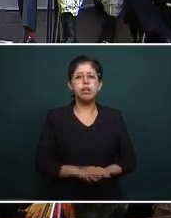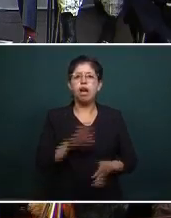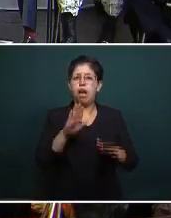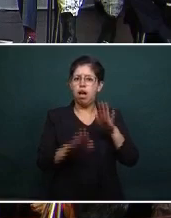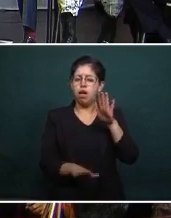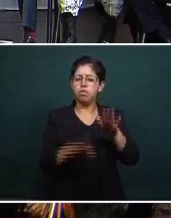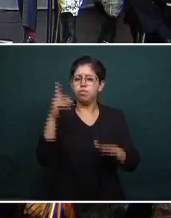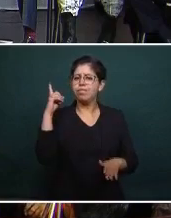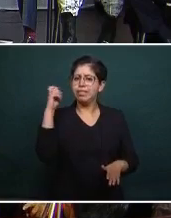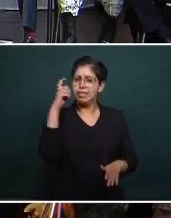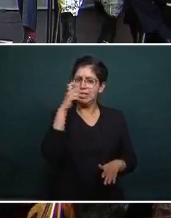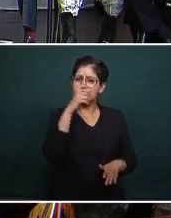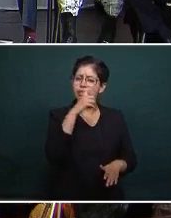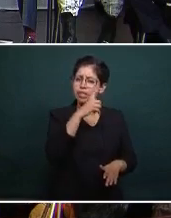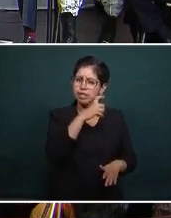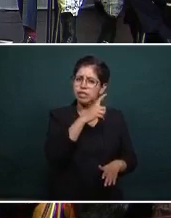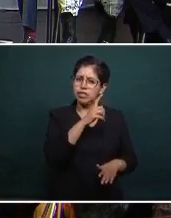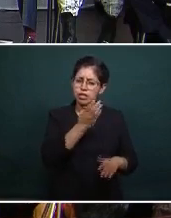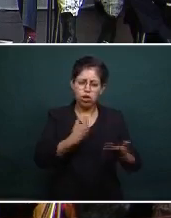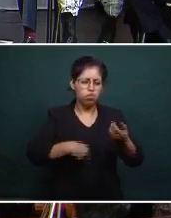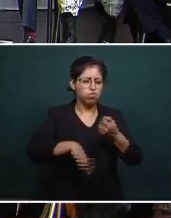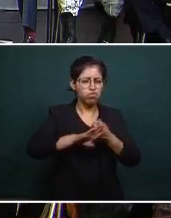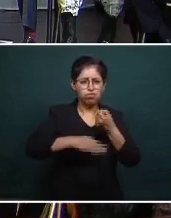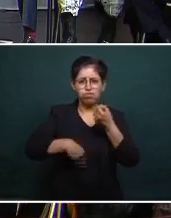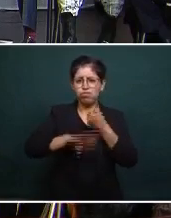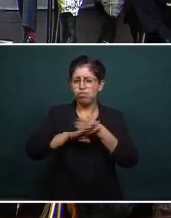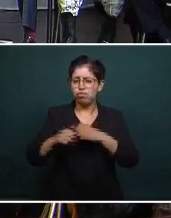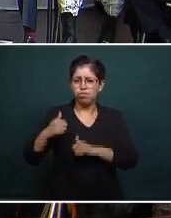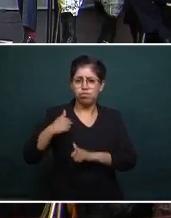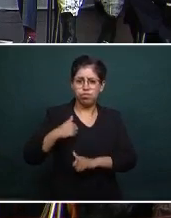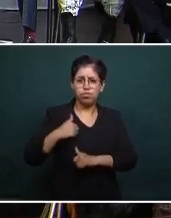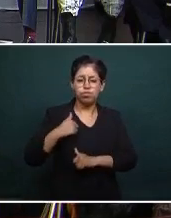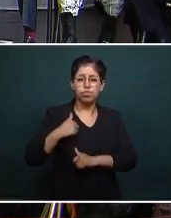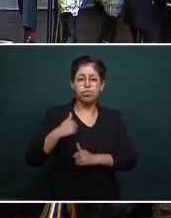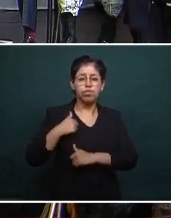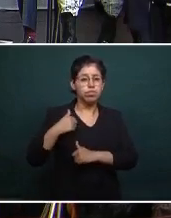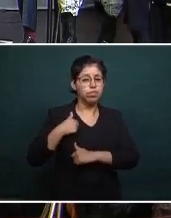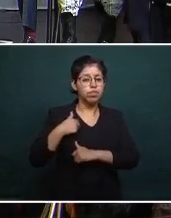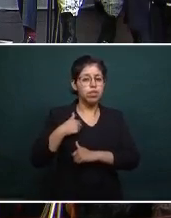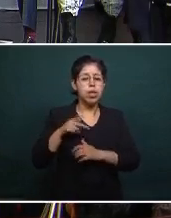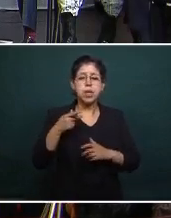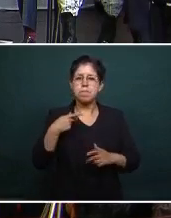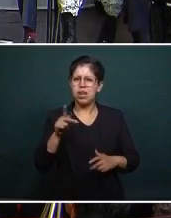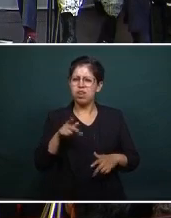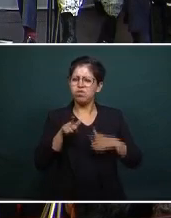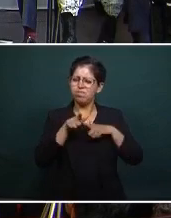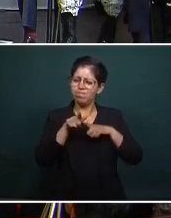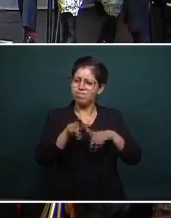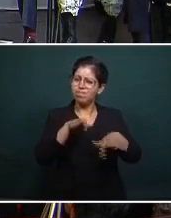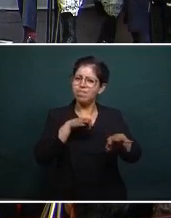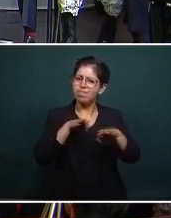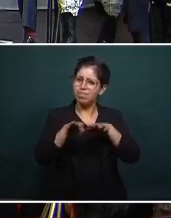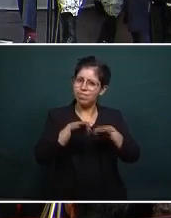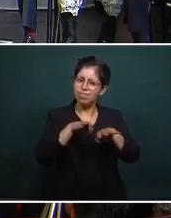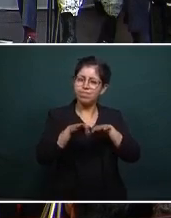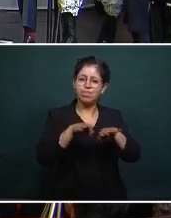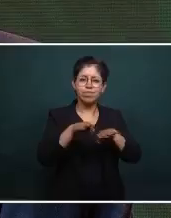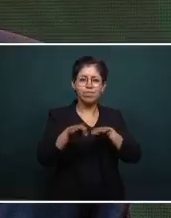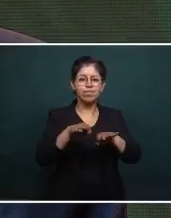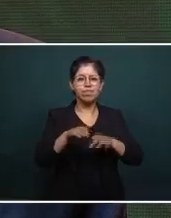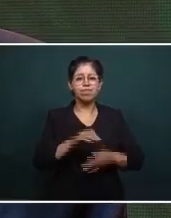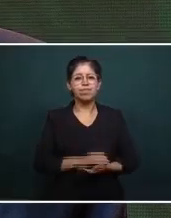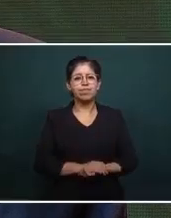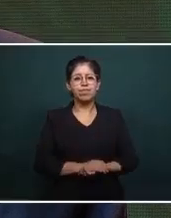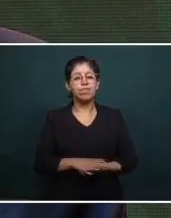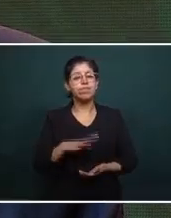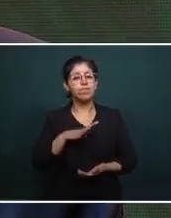dificultades, de lo complejo que es el problema de inseguridad y de violencia, contamos con el apoyo de